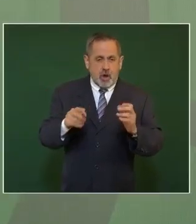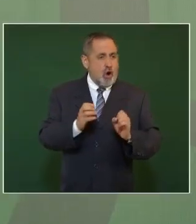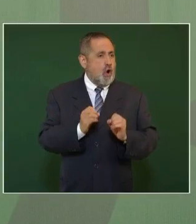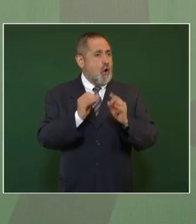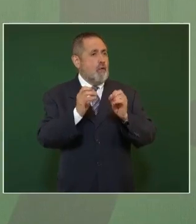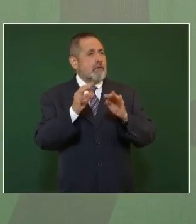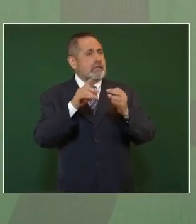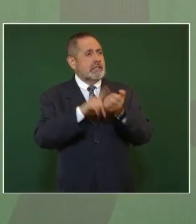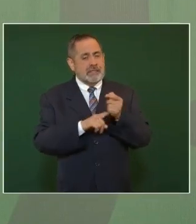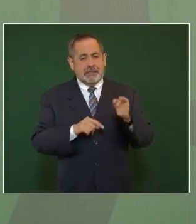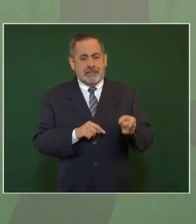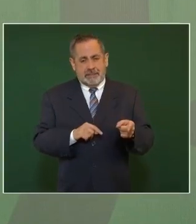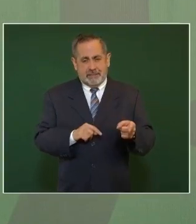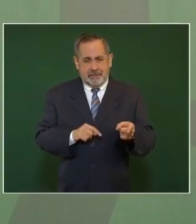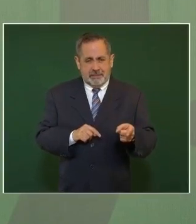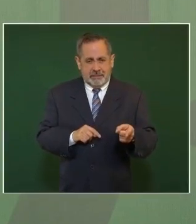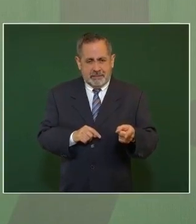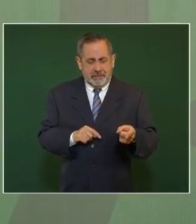oficinas,